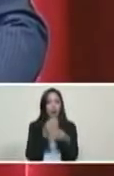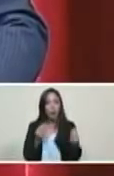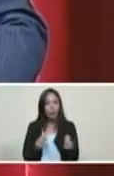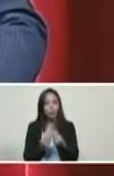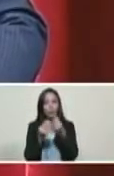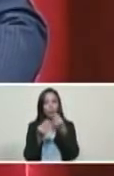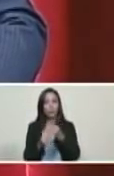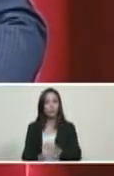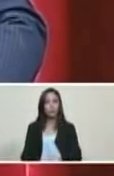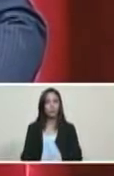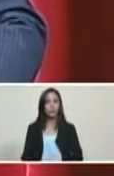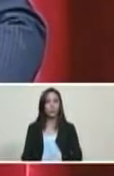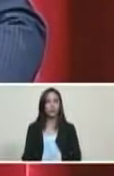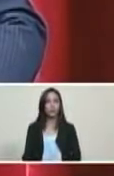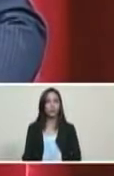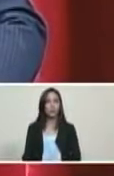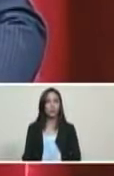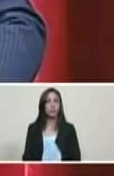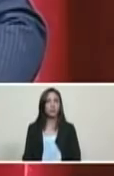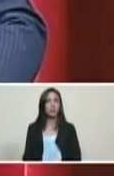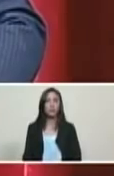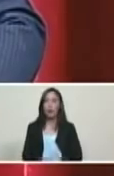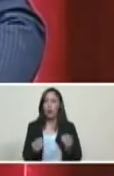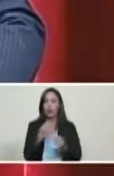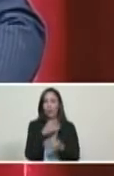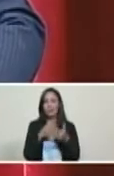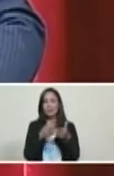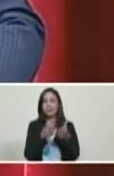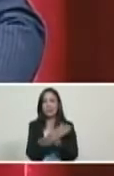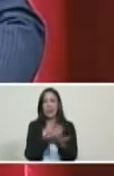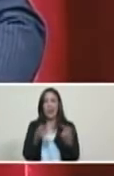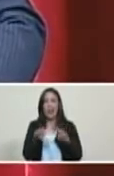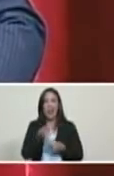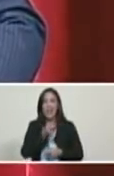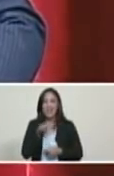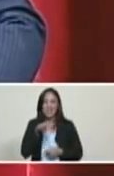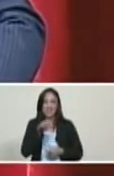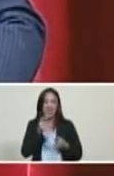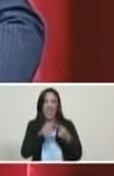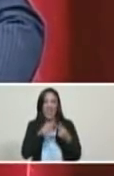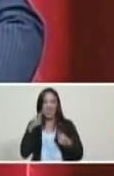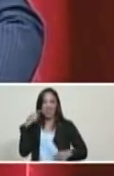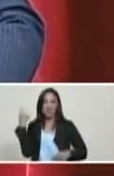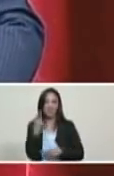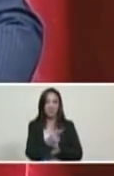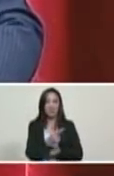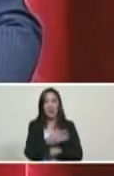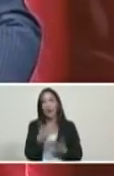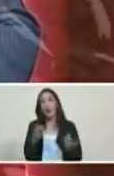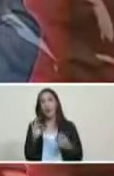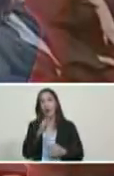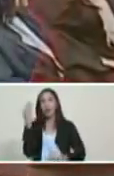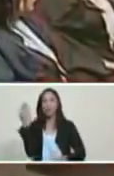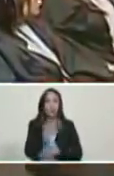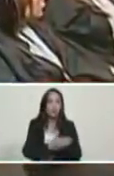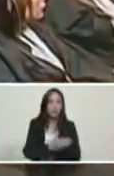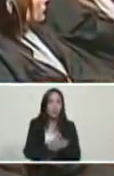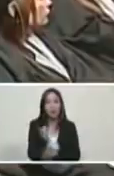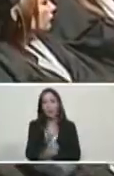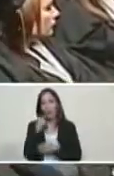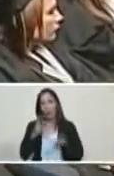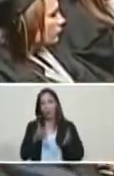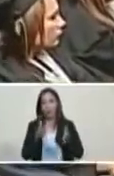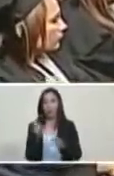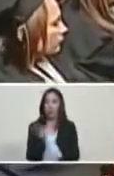conjunto. No es el camino de la amenaza, del chantaje, de las sanciones ilegales. Ese no es el camino de la